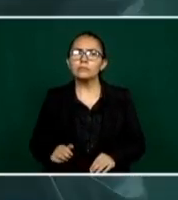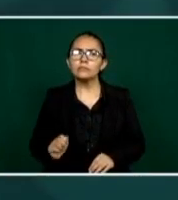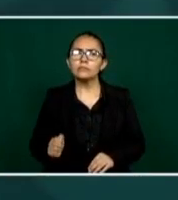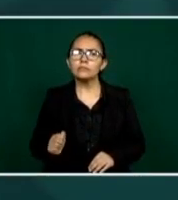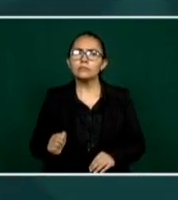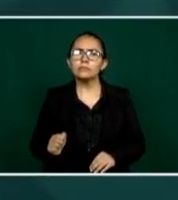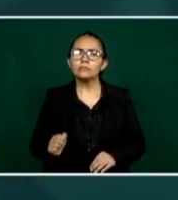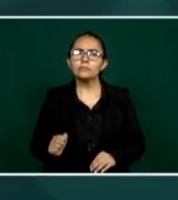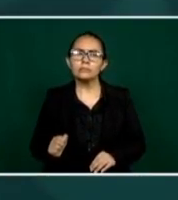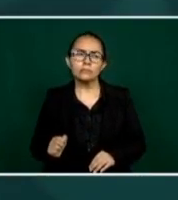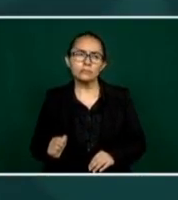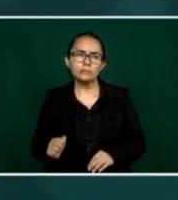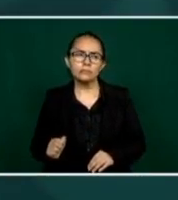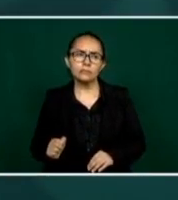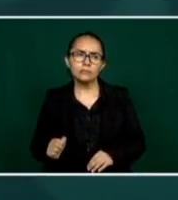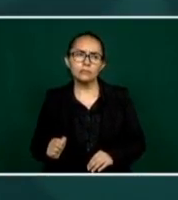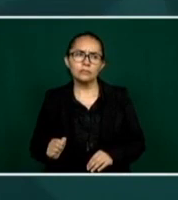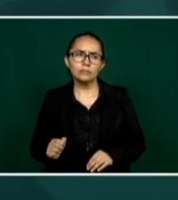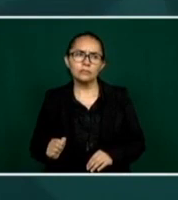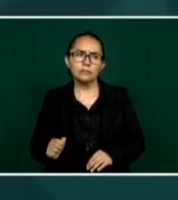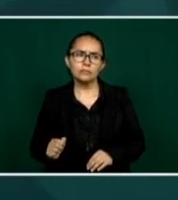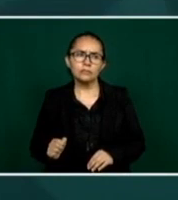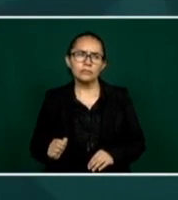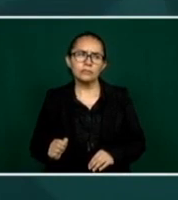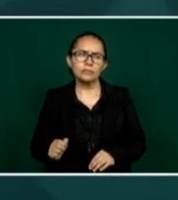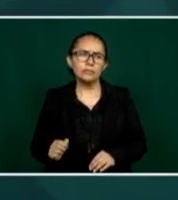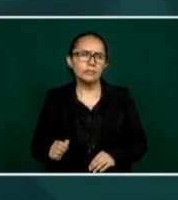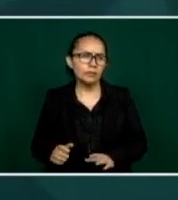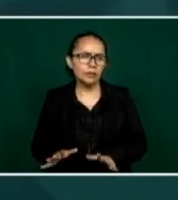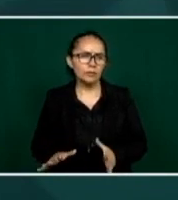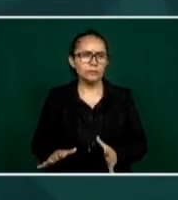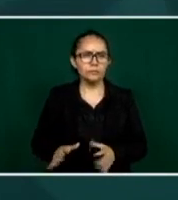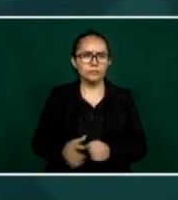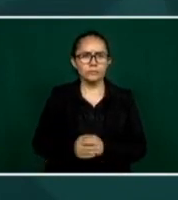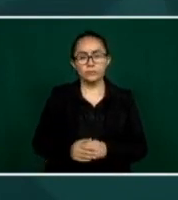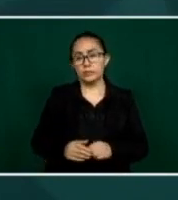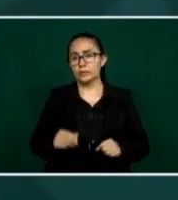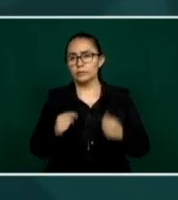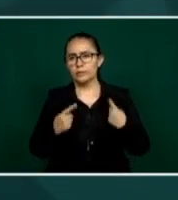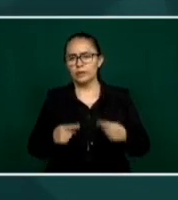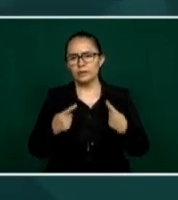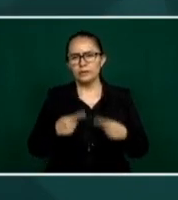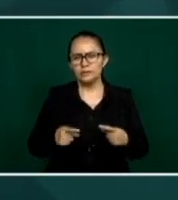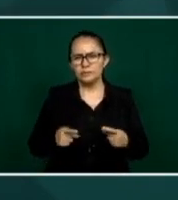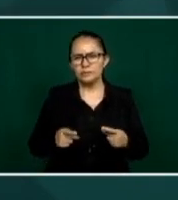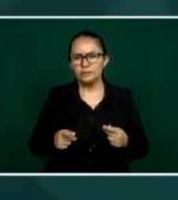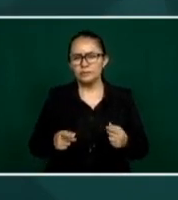una sola, cosas por el estilo, o la Cheyenne apá.